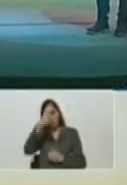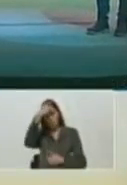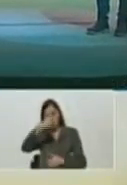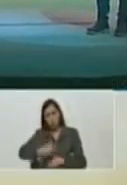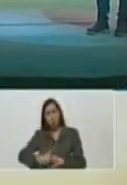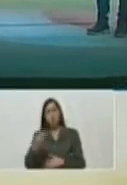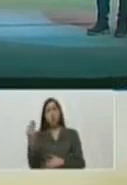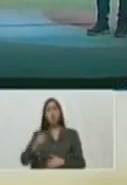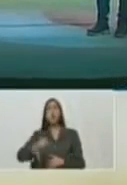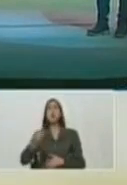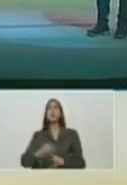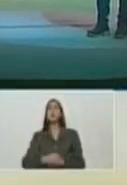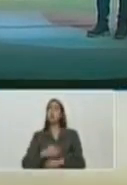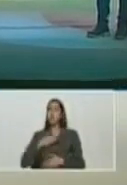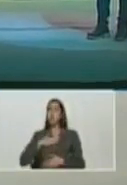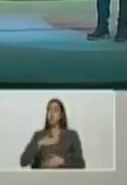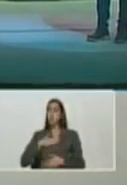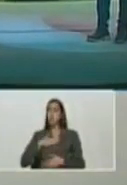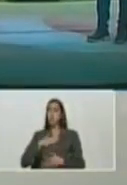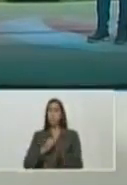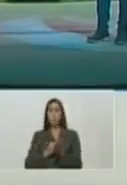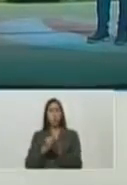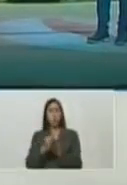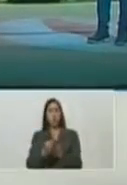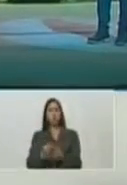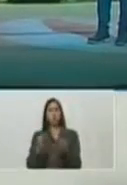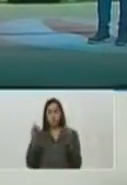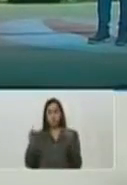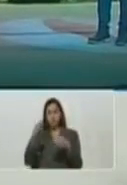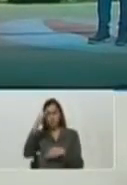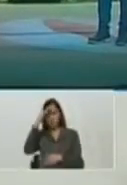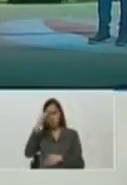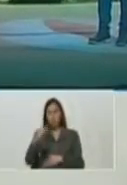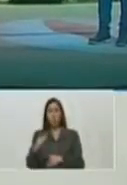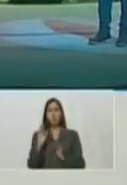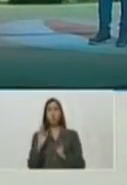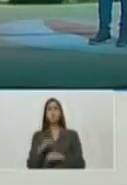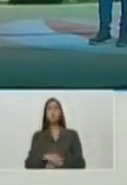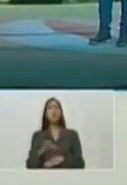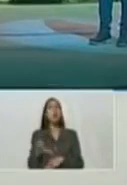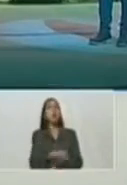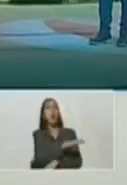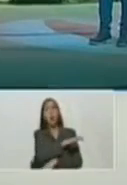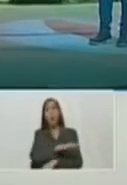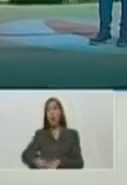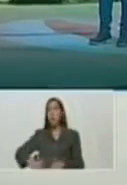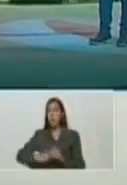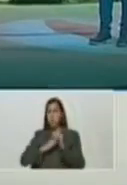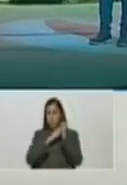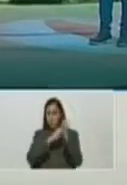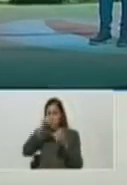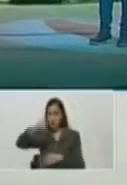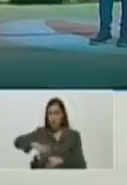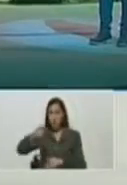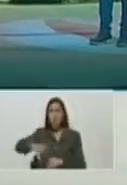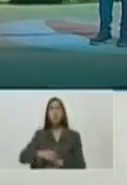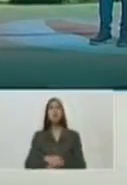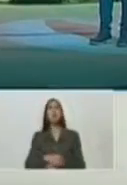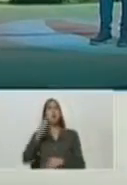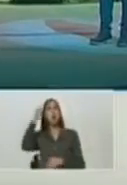siempre un fiel y leal soldado de la canción y militante de la canción necesaria y de la idea de